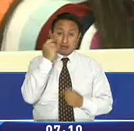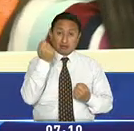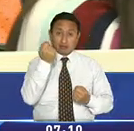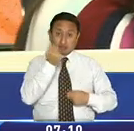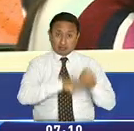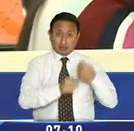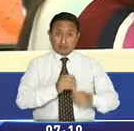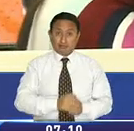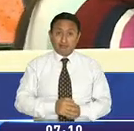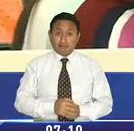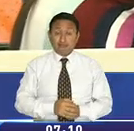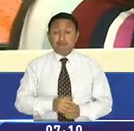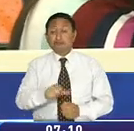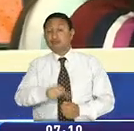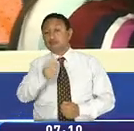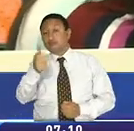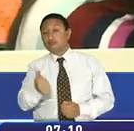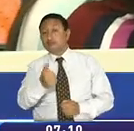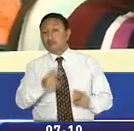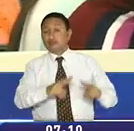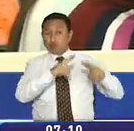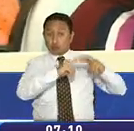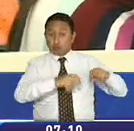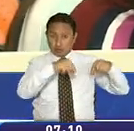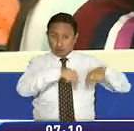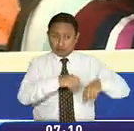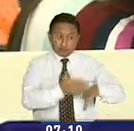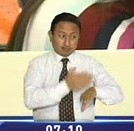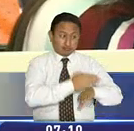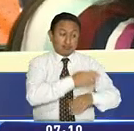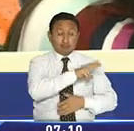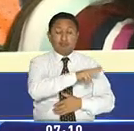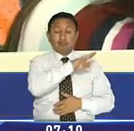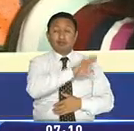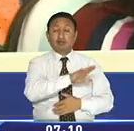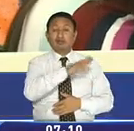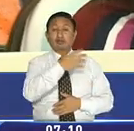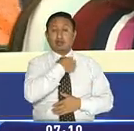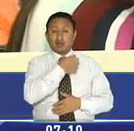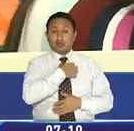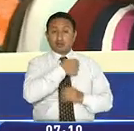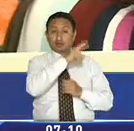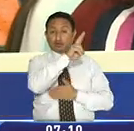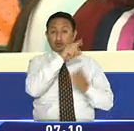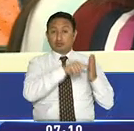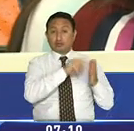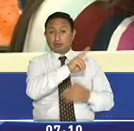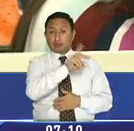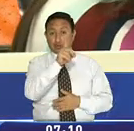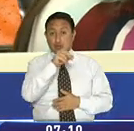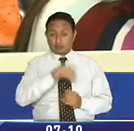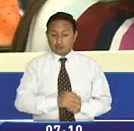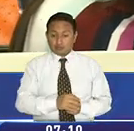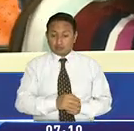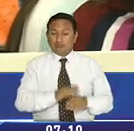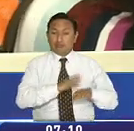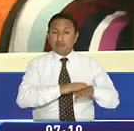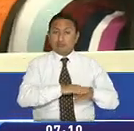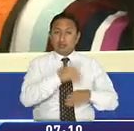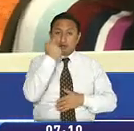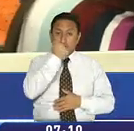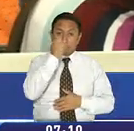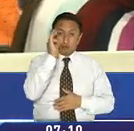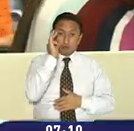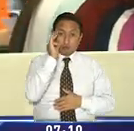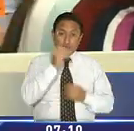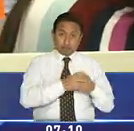investigación previa que data del 25 de agosto del 2021 por tráfico ilícito de sustancias catalogadas sujetas a